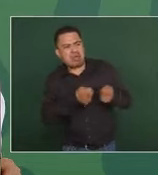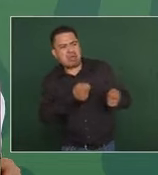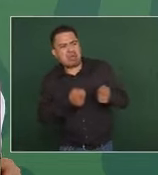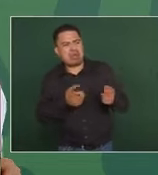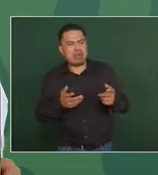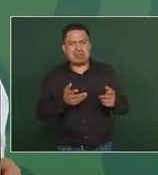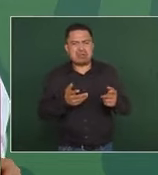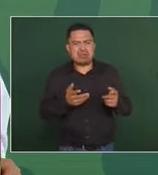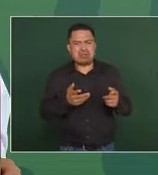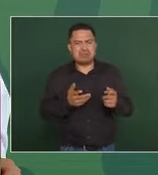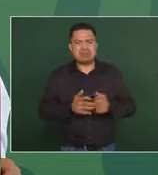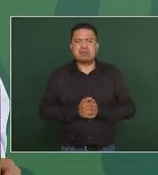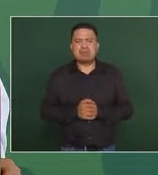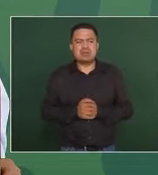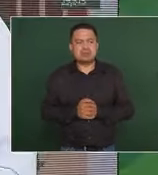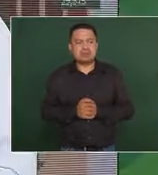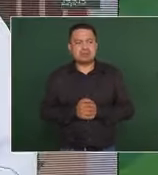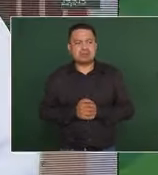fachos,